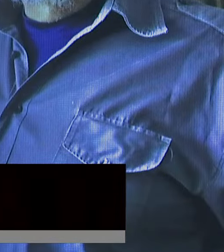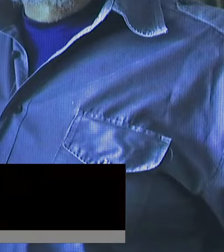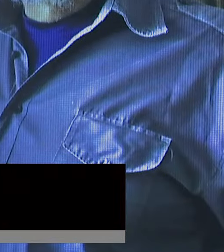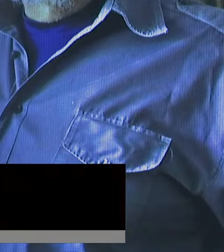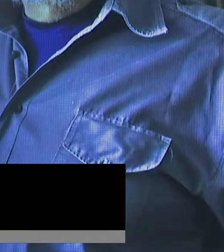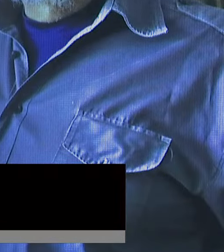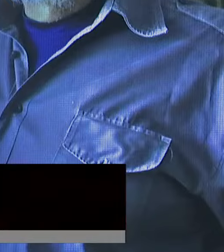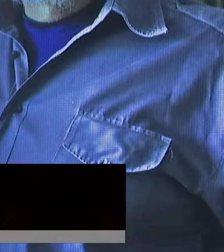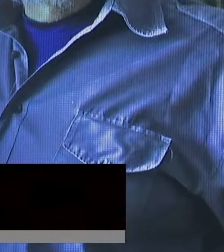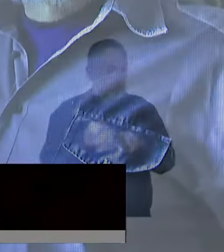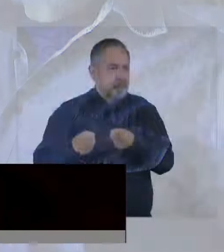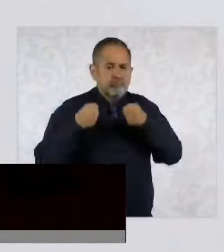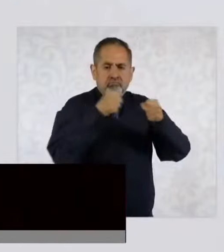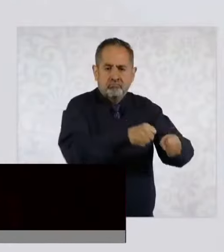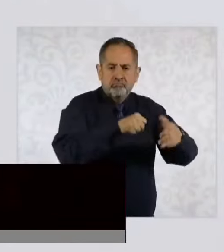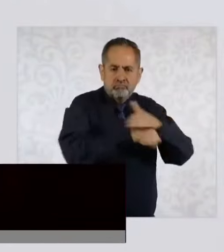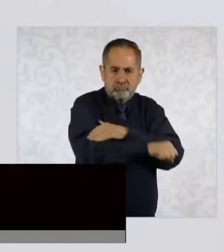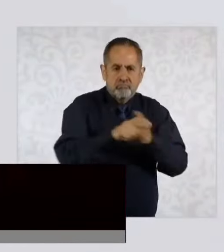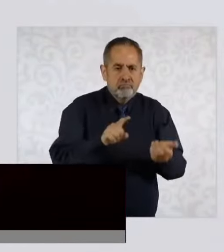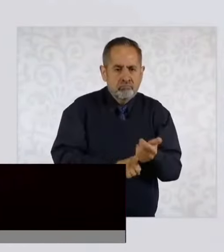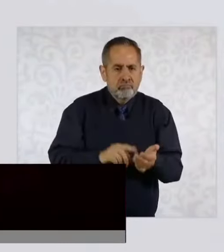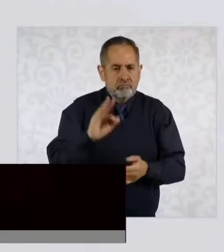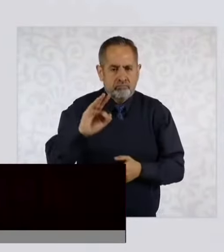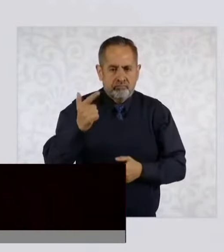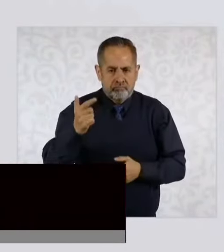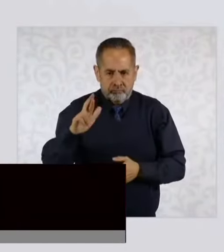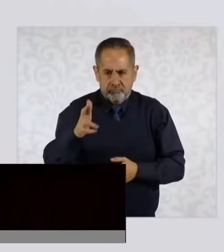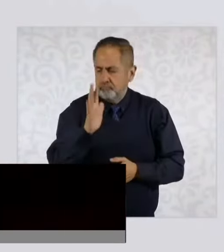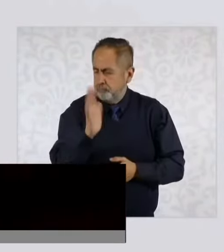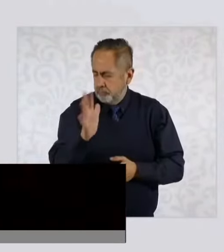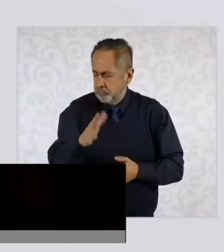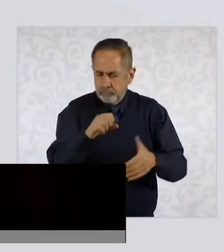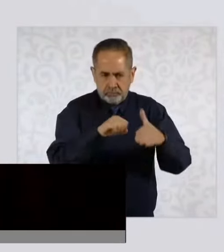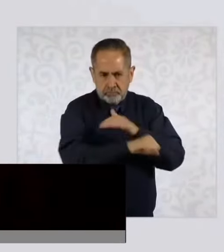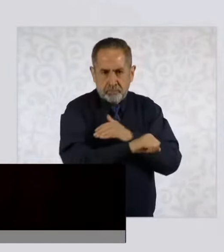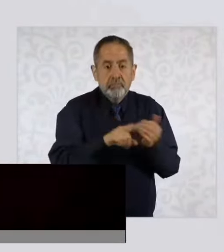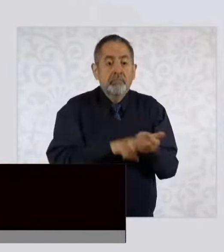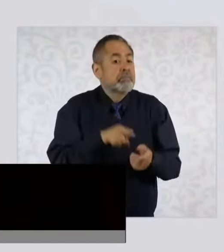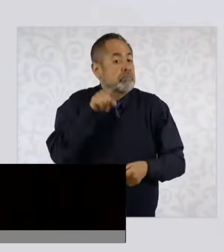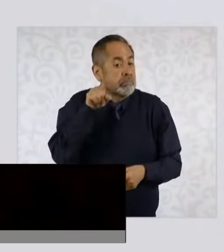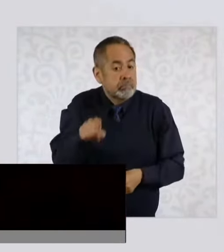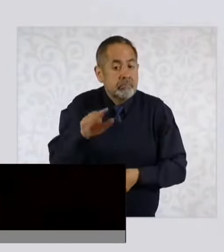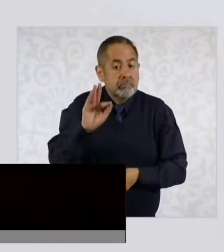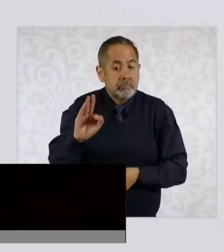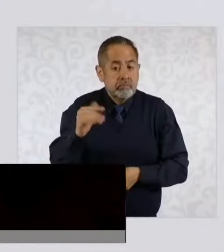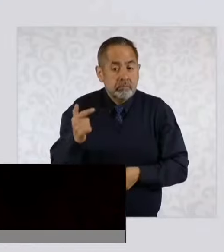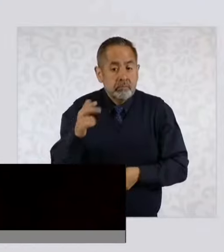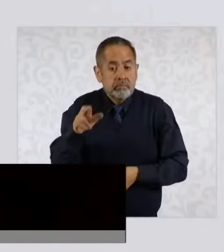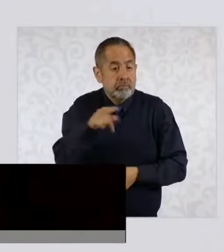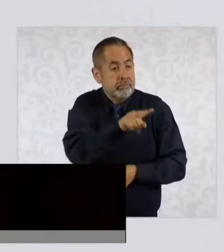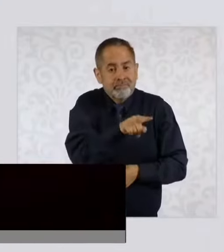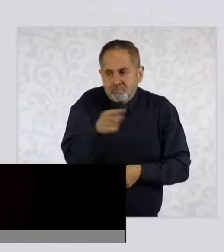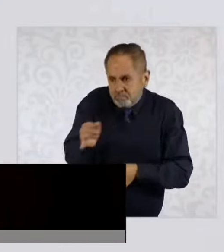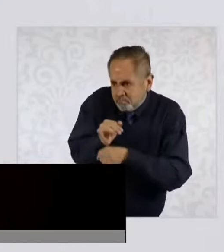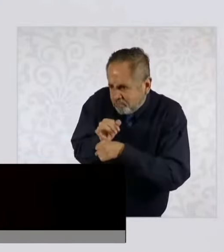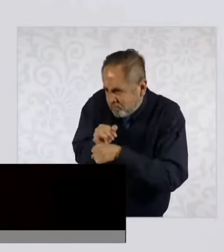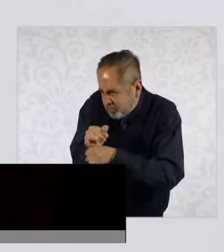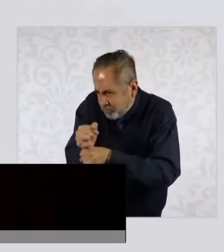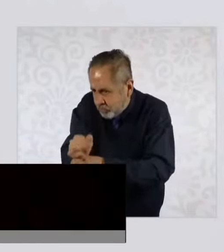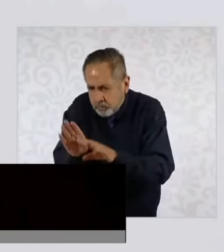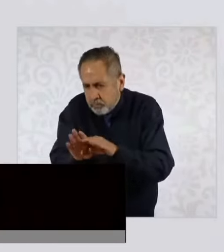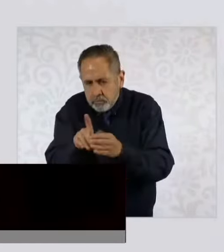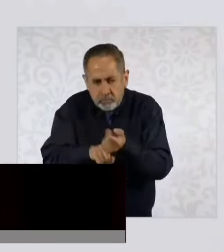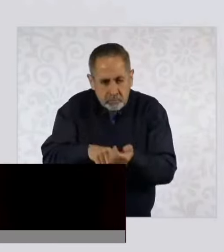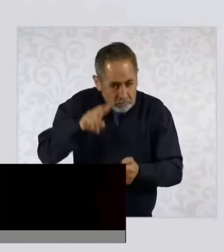en contra de la impunidad. Por ejemplo, en Chihuahua, cuando hubo dos civiles masacrados, creo que fue Guardia Nacional en